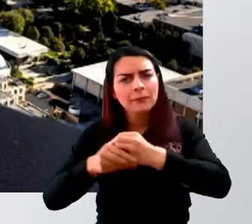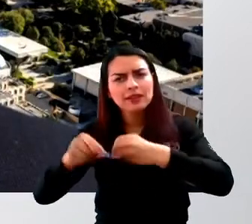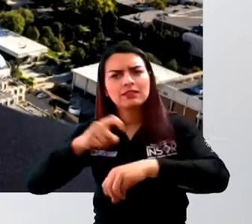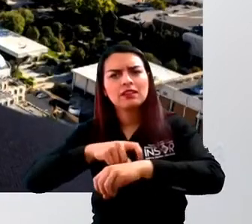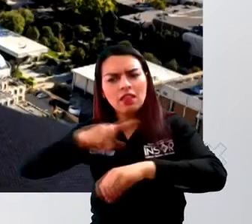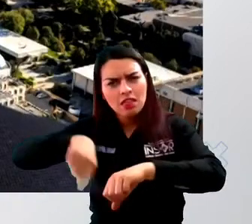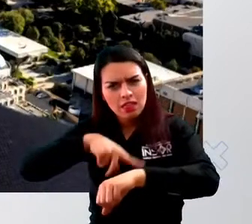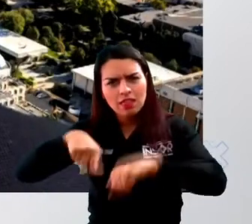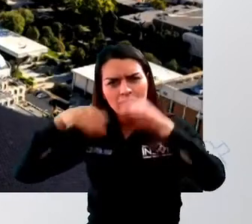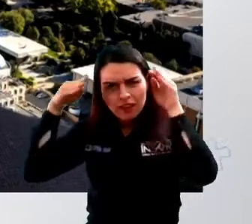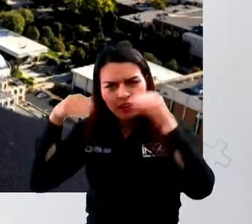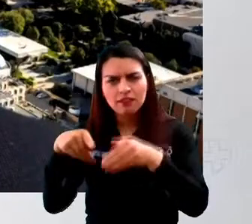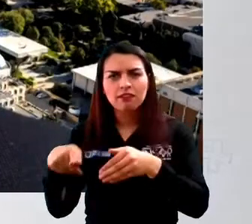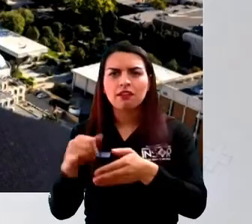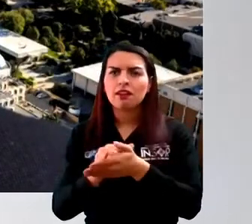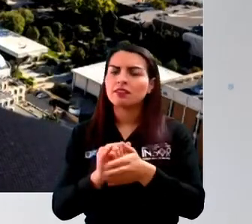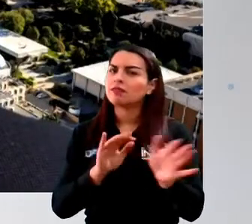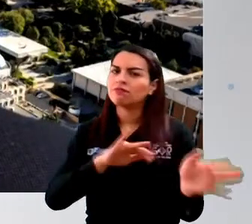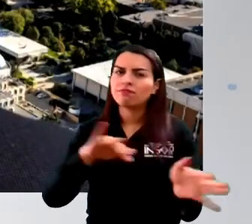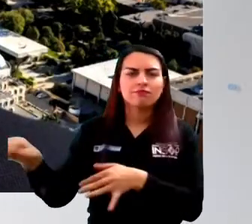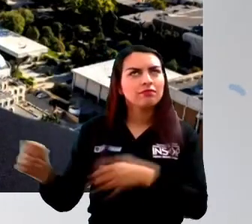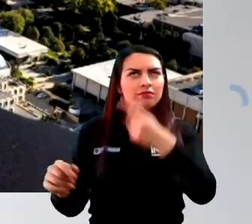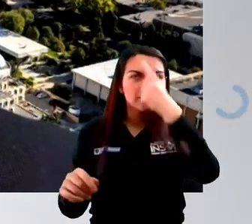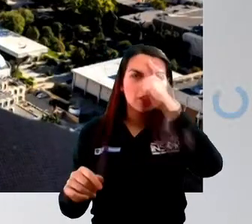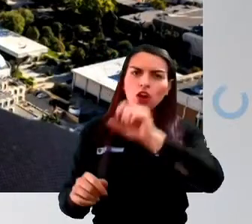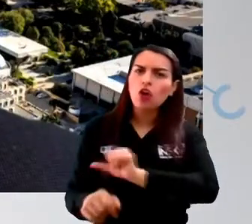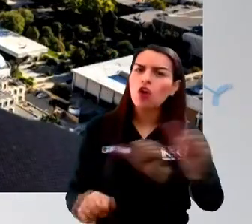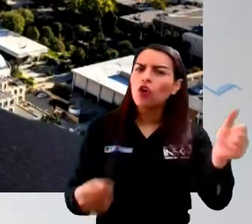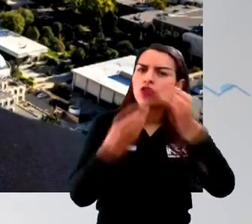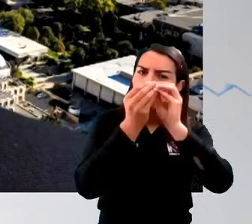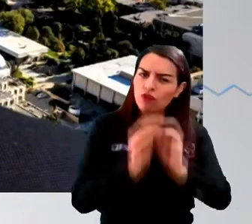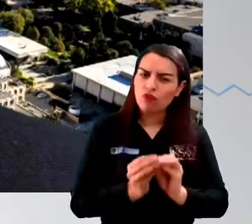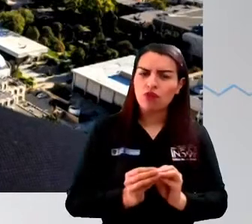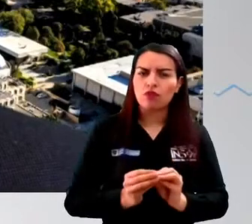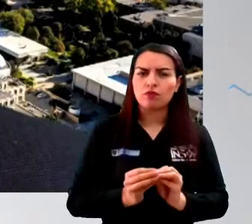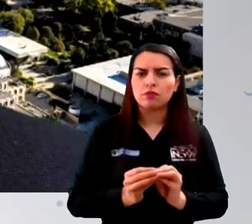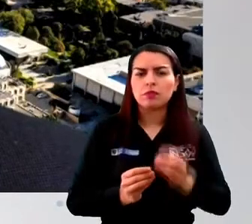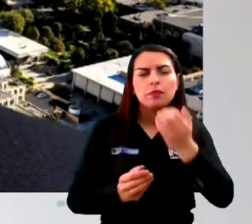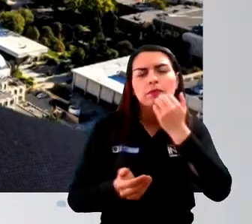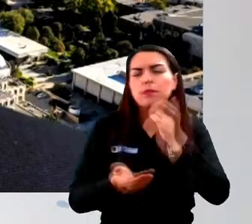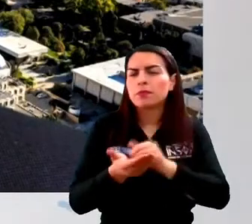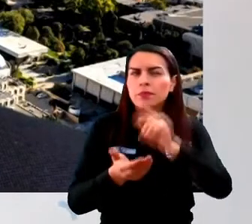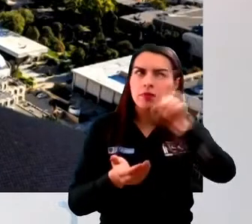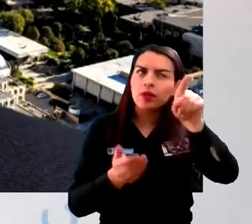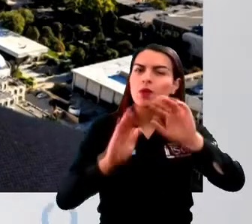podíamos pensar. Déjeme o permítame decirles sobre un colegio.